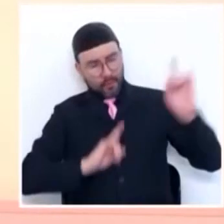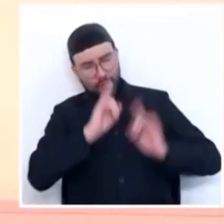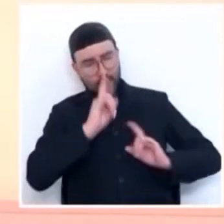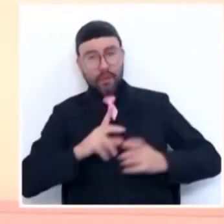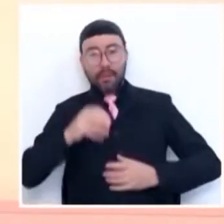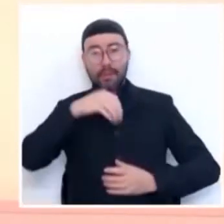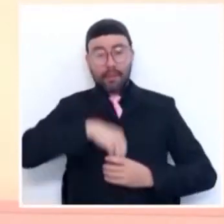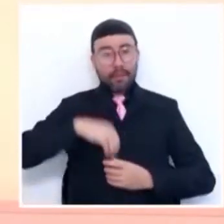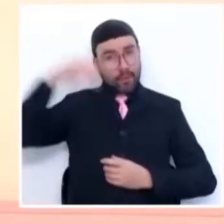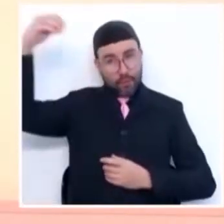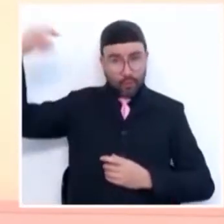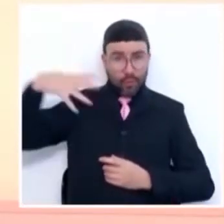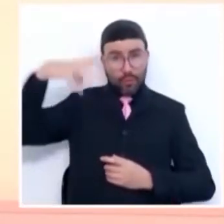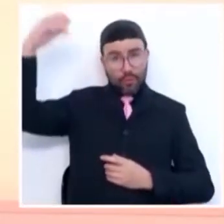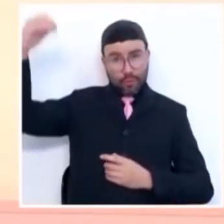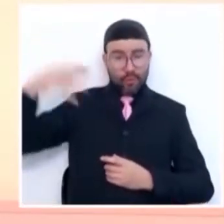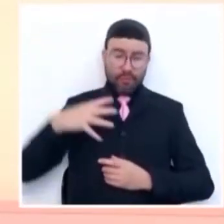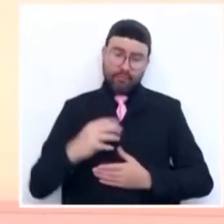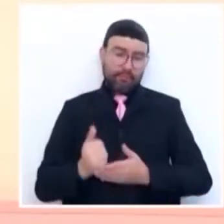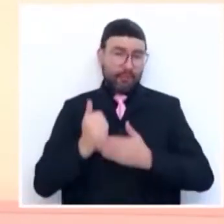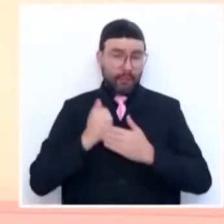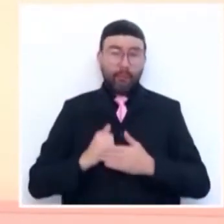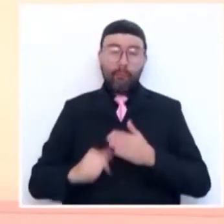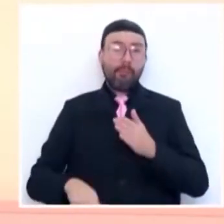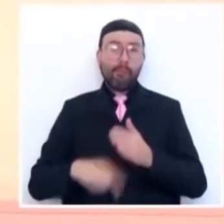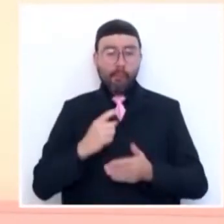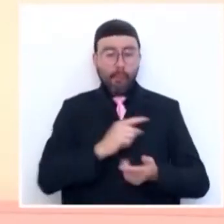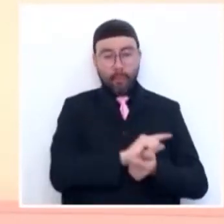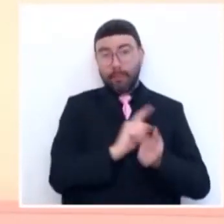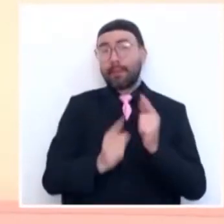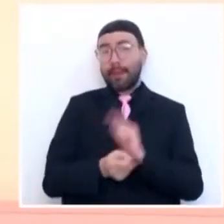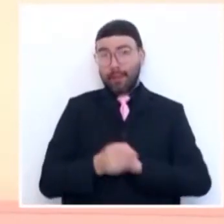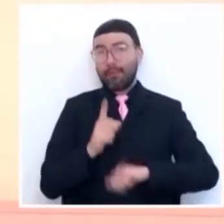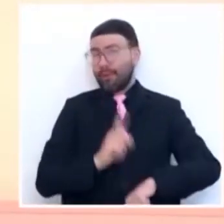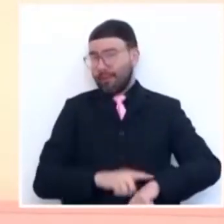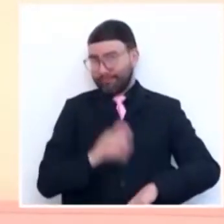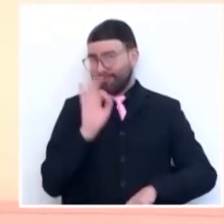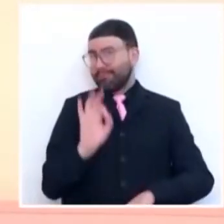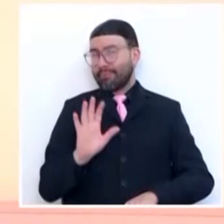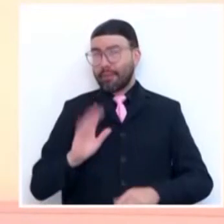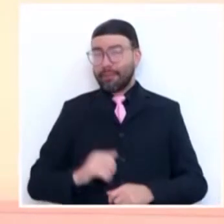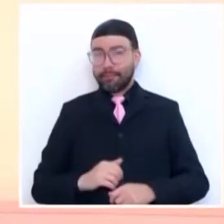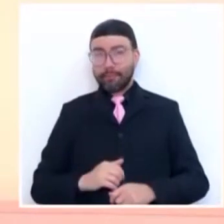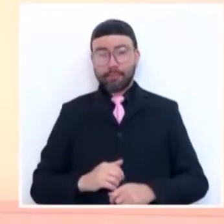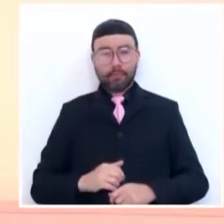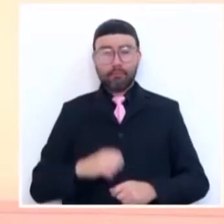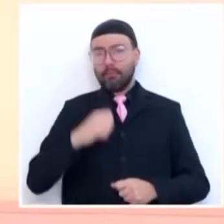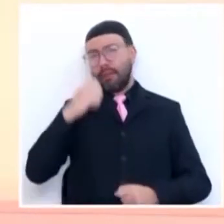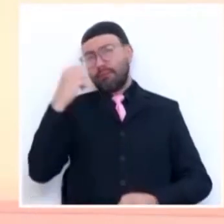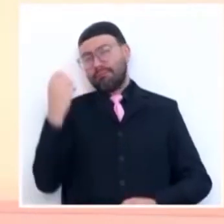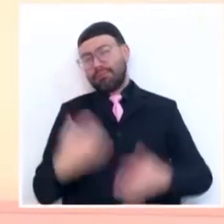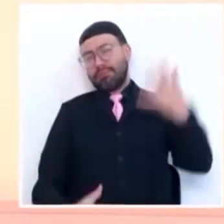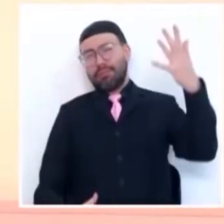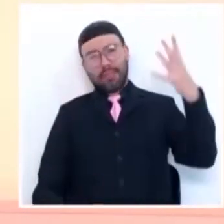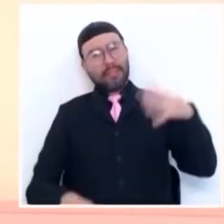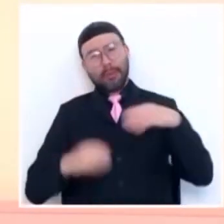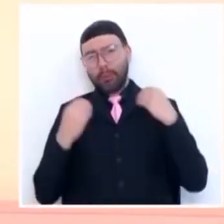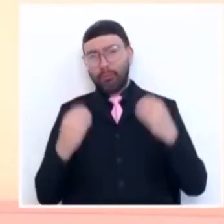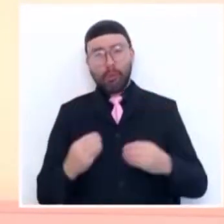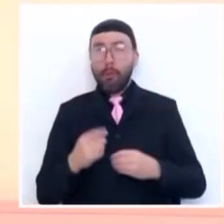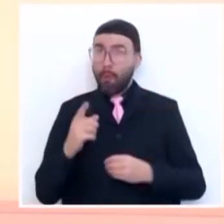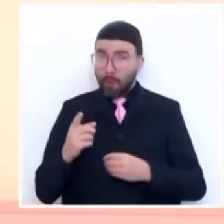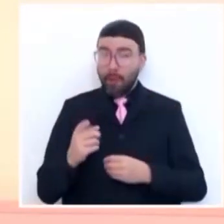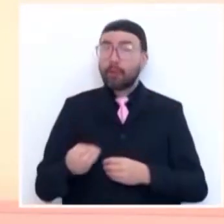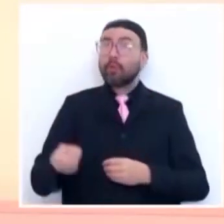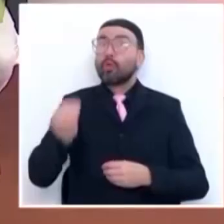su cuerpo y se adapta inmediatamente al cambio de horario. Y les podía seguir enumerando muchas otras funciones de ese